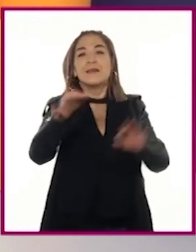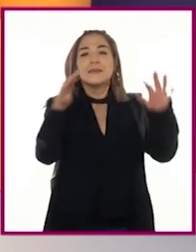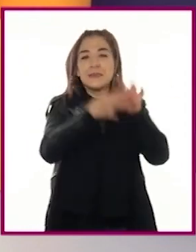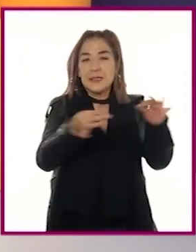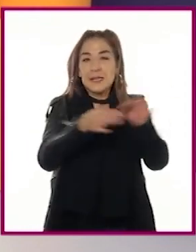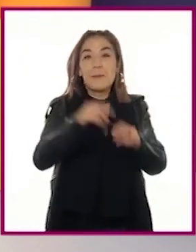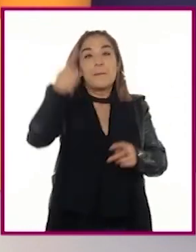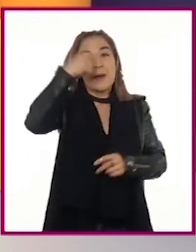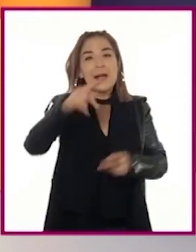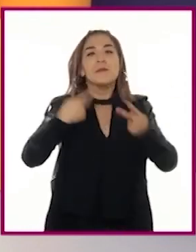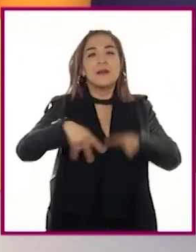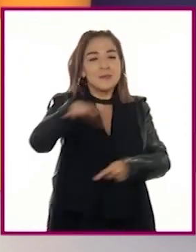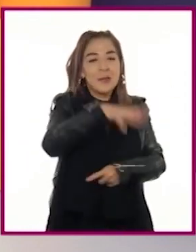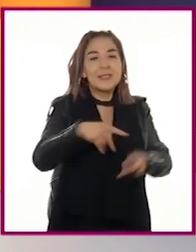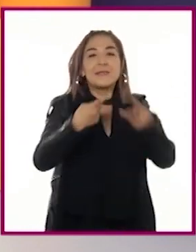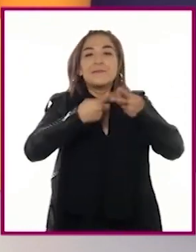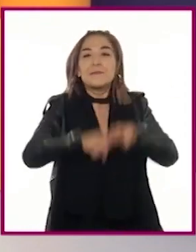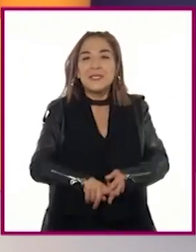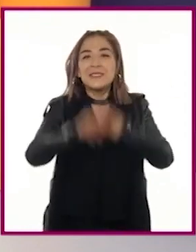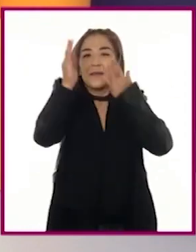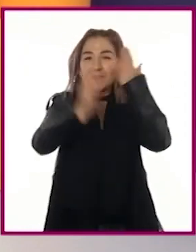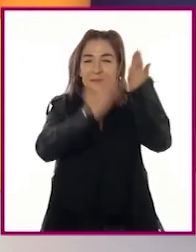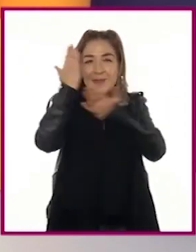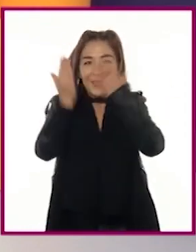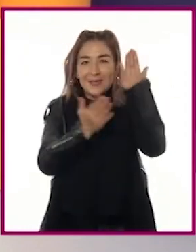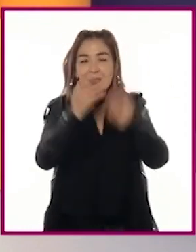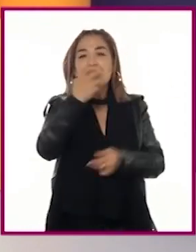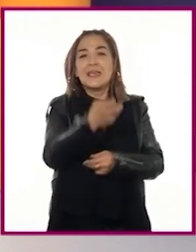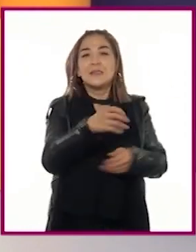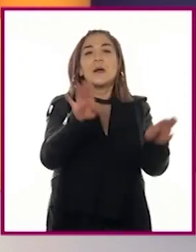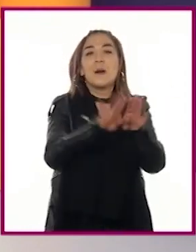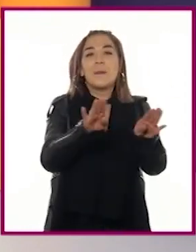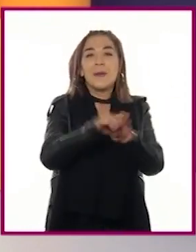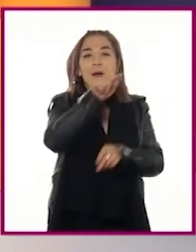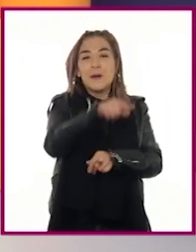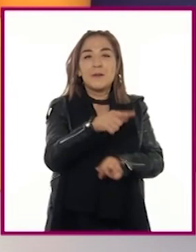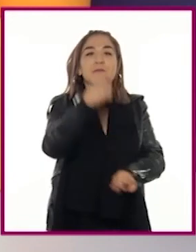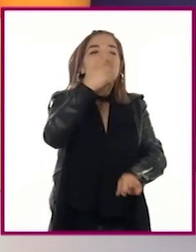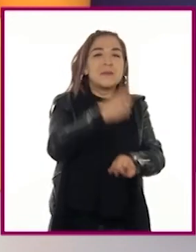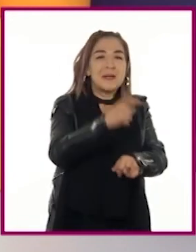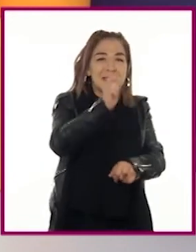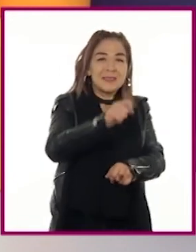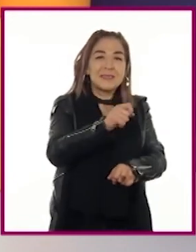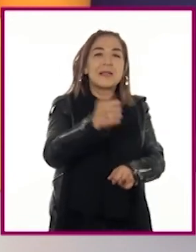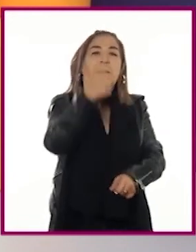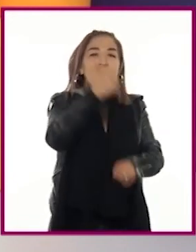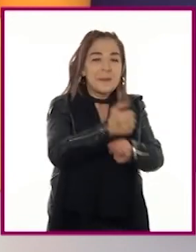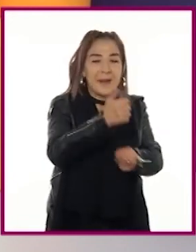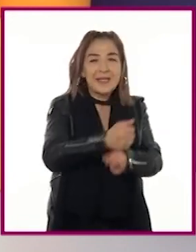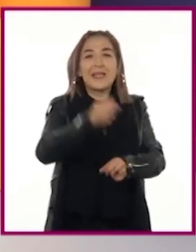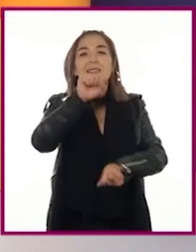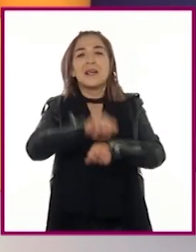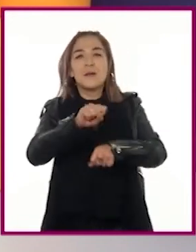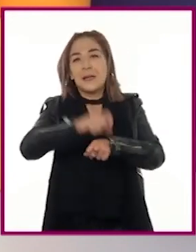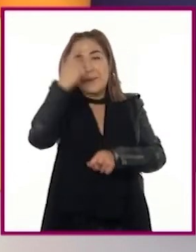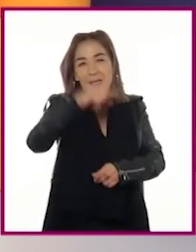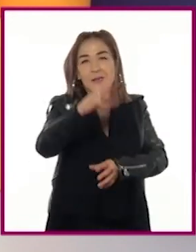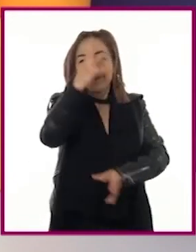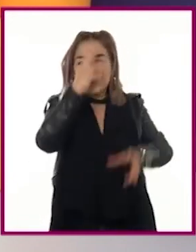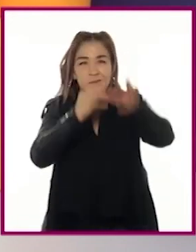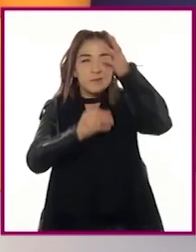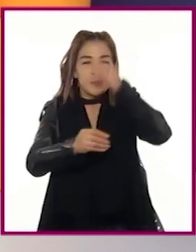para principiantes, porque son temas conocidos durante los primeros años escolares, que soportan la carga de los